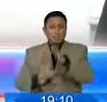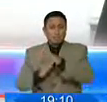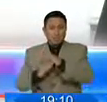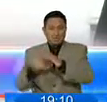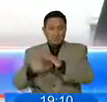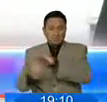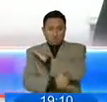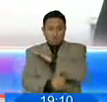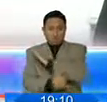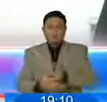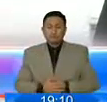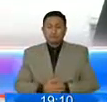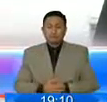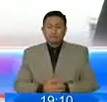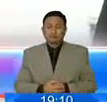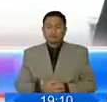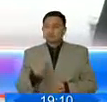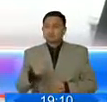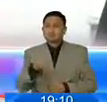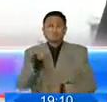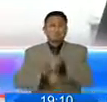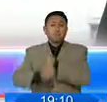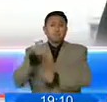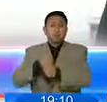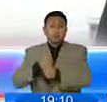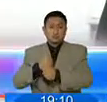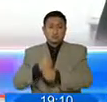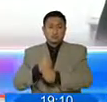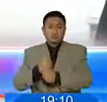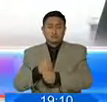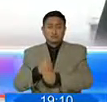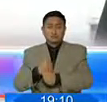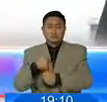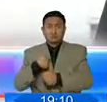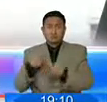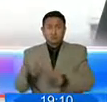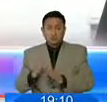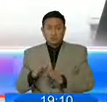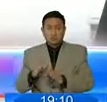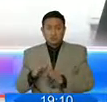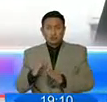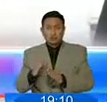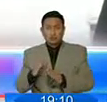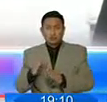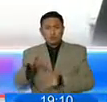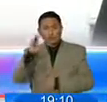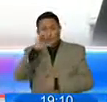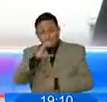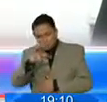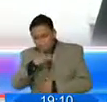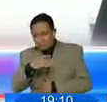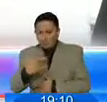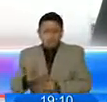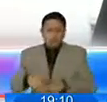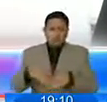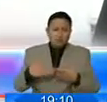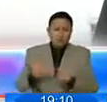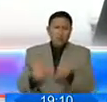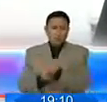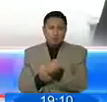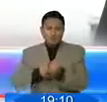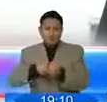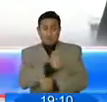país. Durante muchos años he buscado y he apoyado el que mi